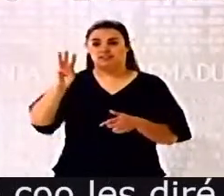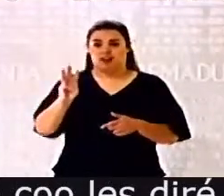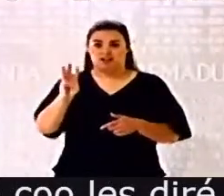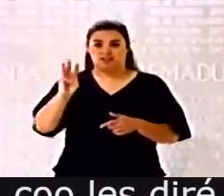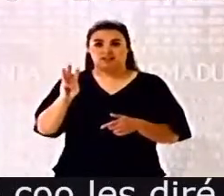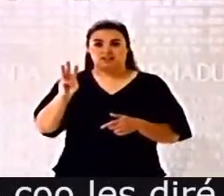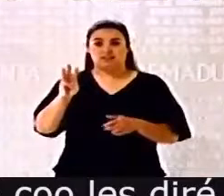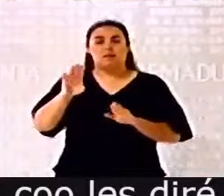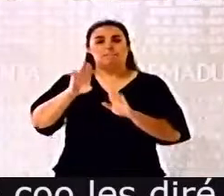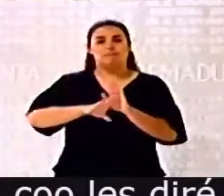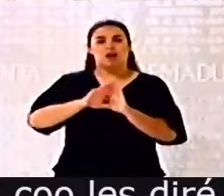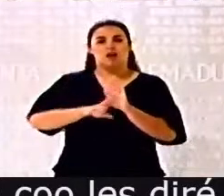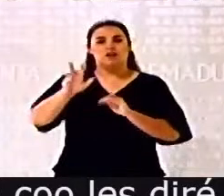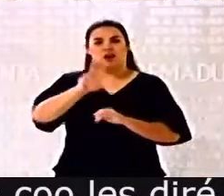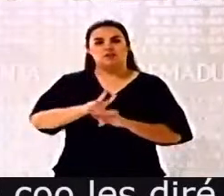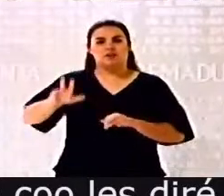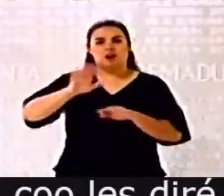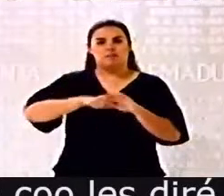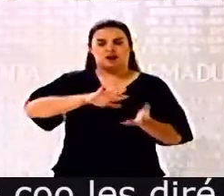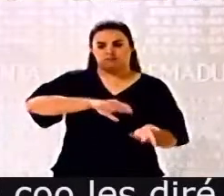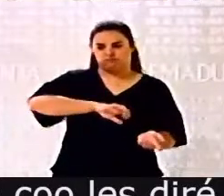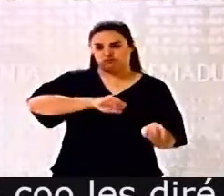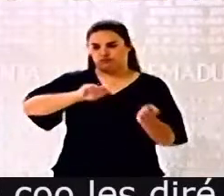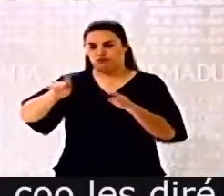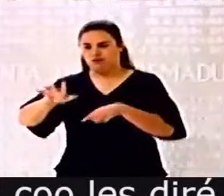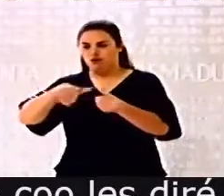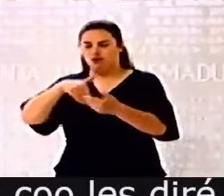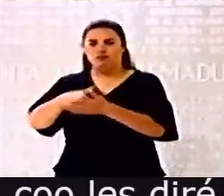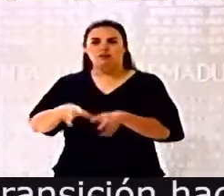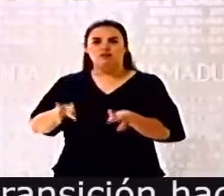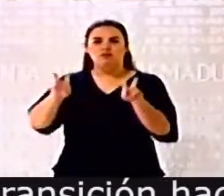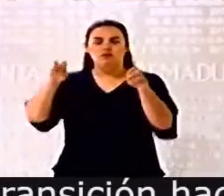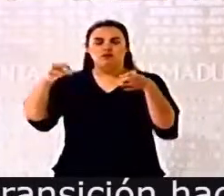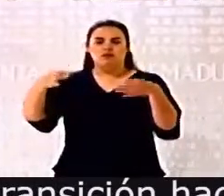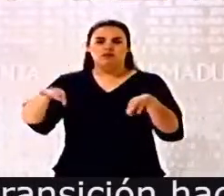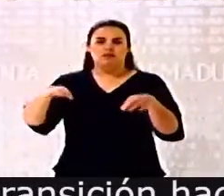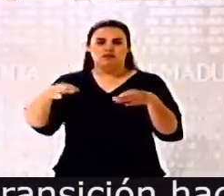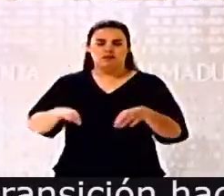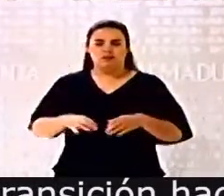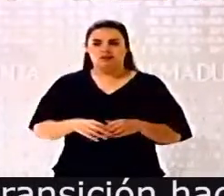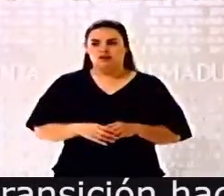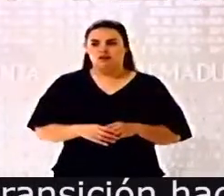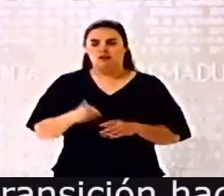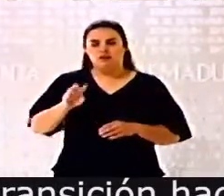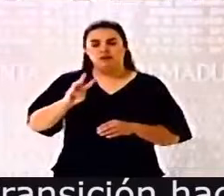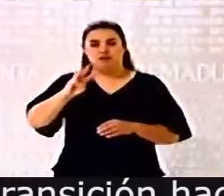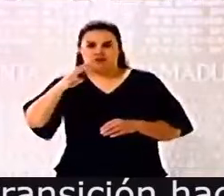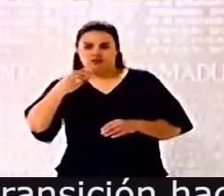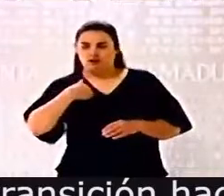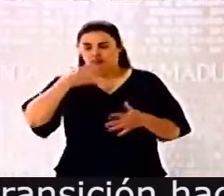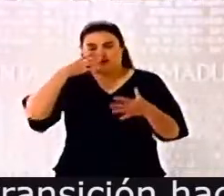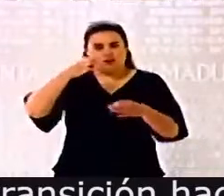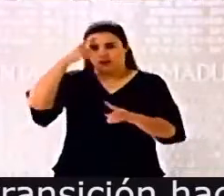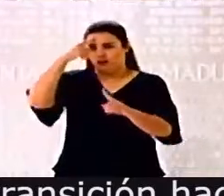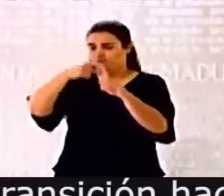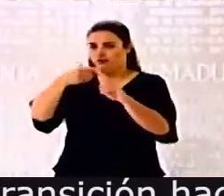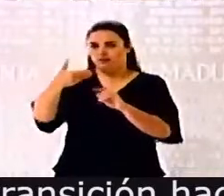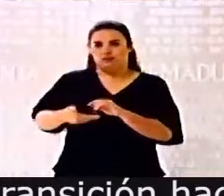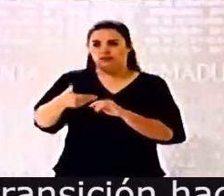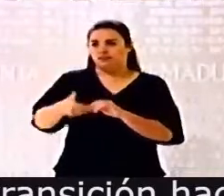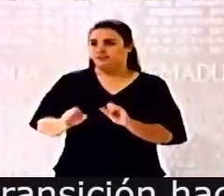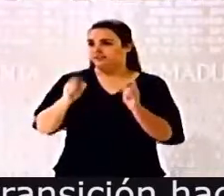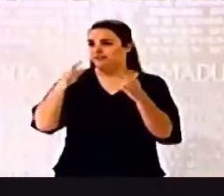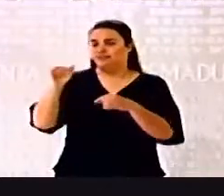en el Plan Nacional de Transición hacia la nueva normalidad. Y, en tercer lugar, y yo creo que el objetivo más importante de